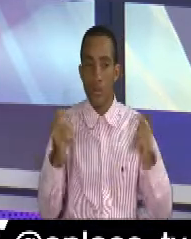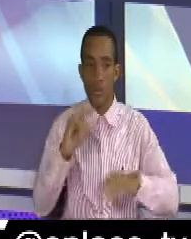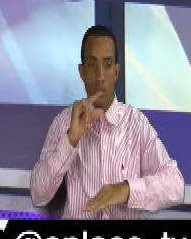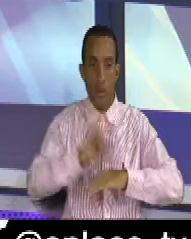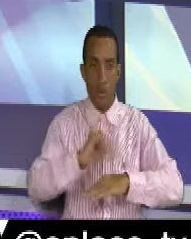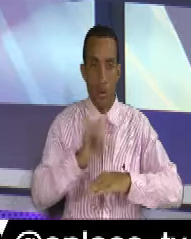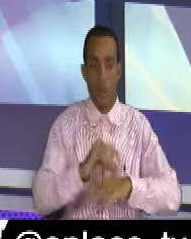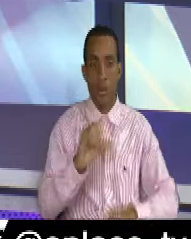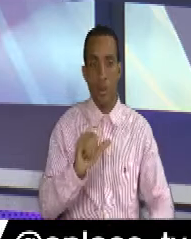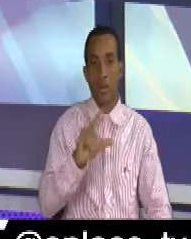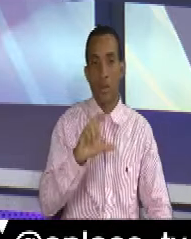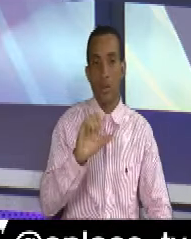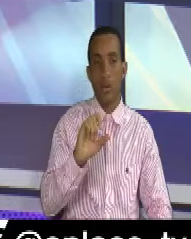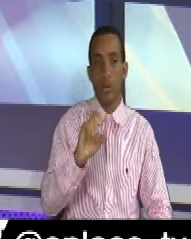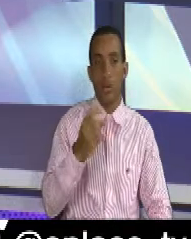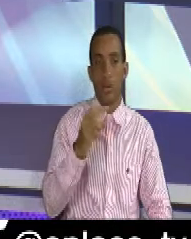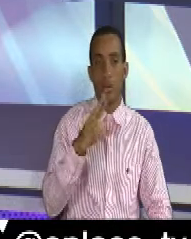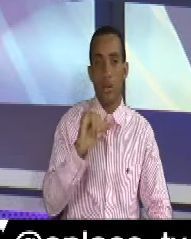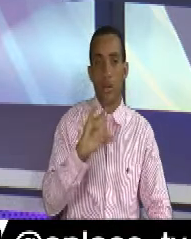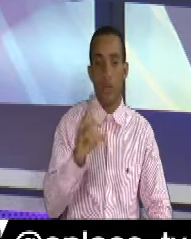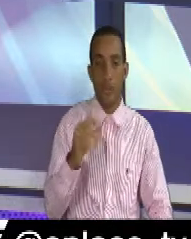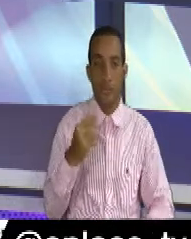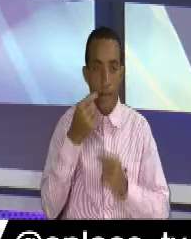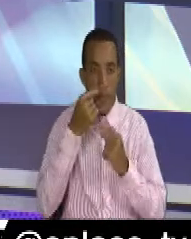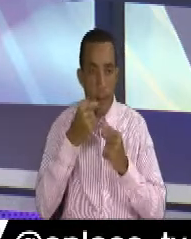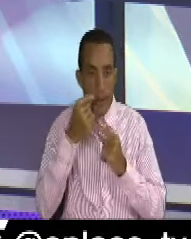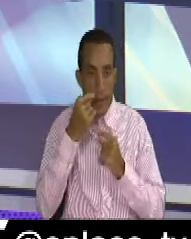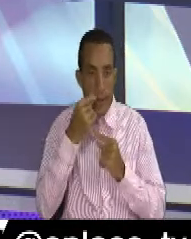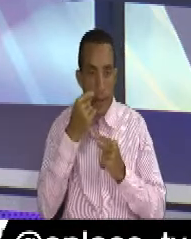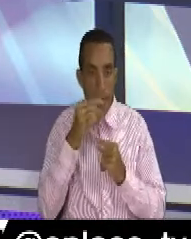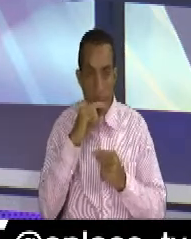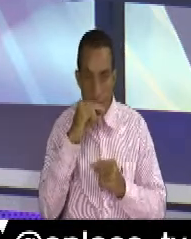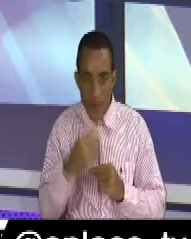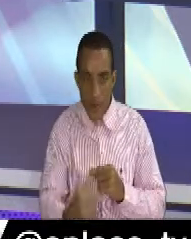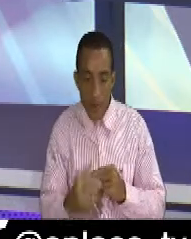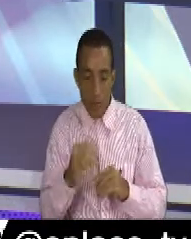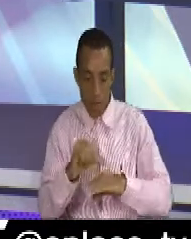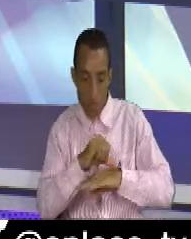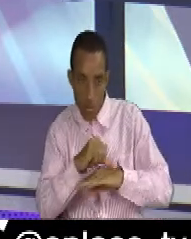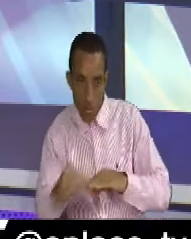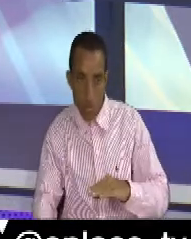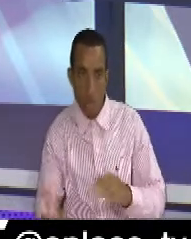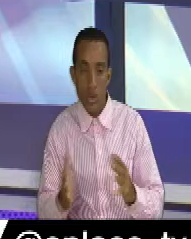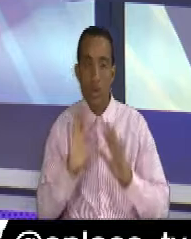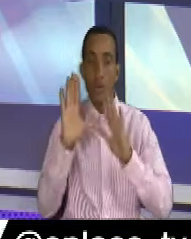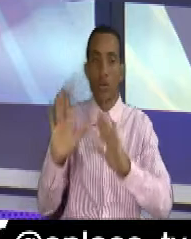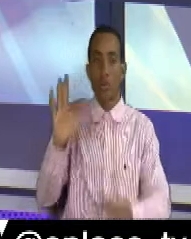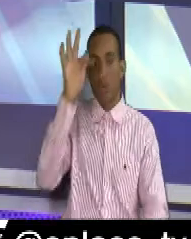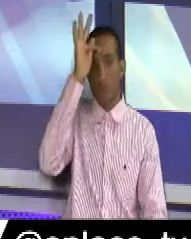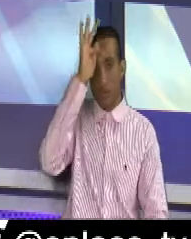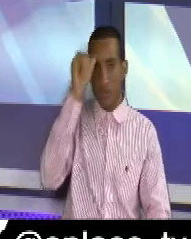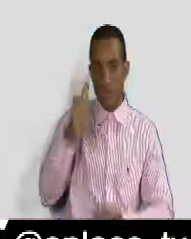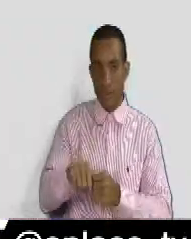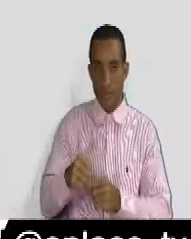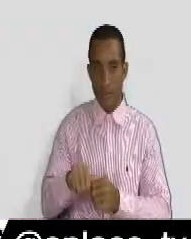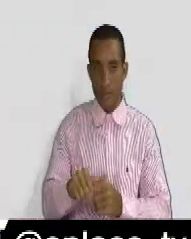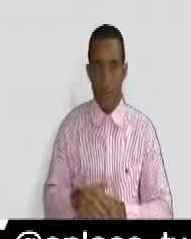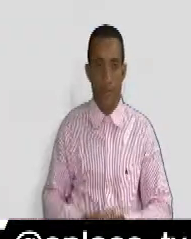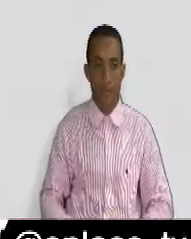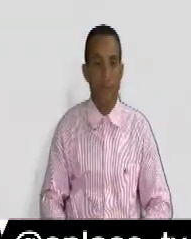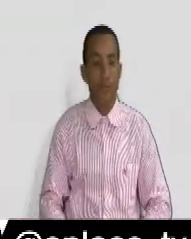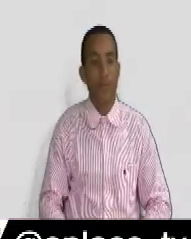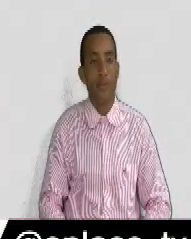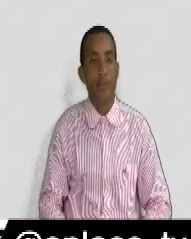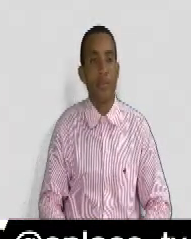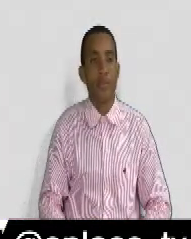y el Club Rotario de Cirugías de Paladar Hendido y Labio Fisurado realizadas en la Policlínica de Ecopetrol. Con el patrocinio